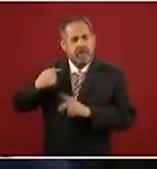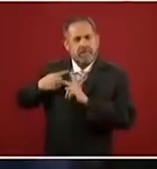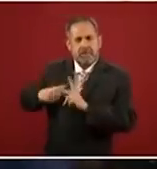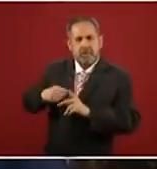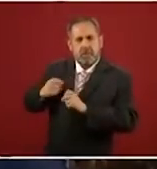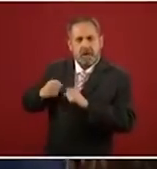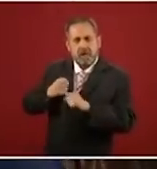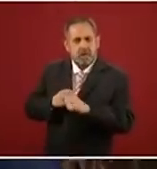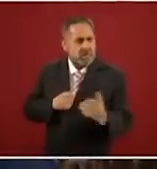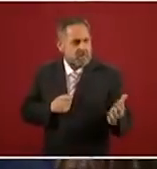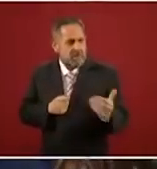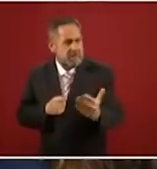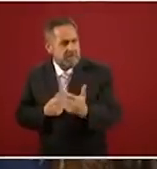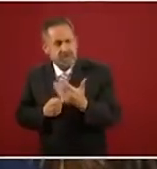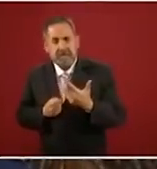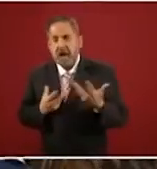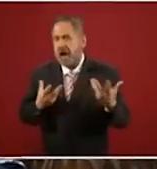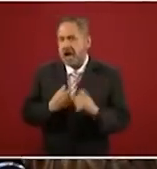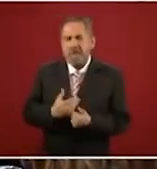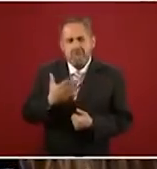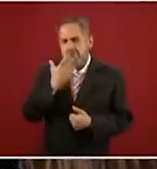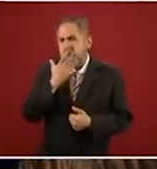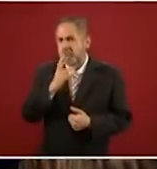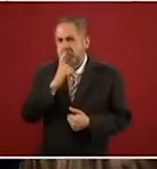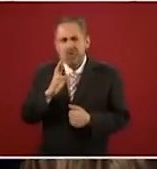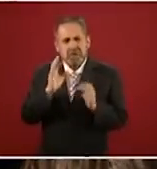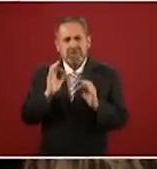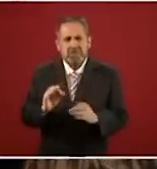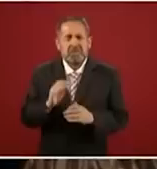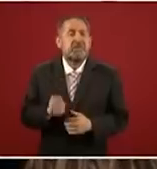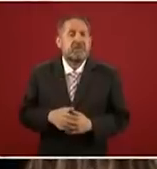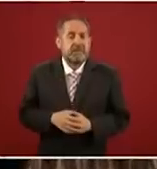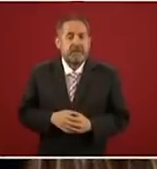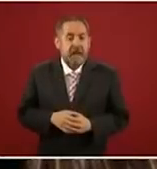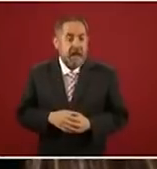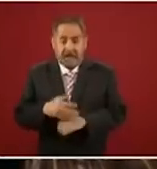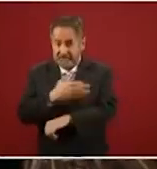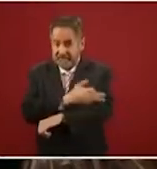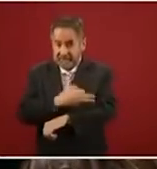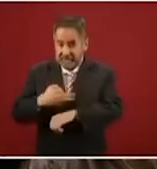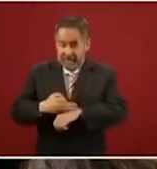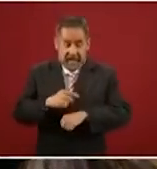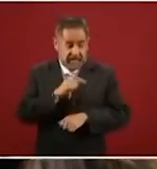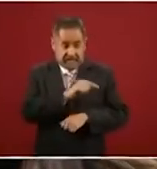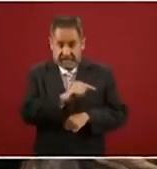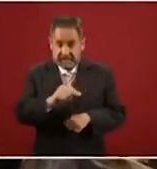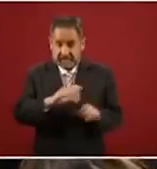con muy buenos resultados en donde le damos a las familias